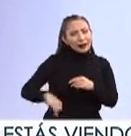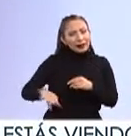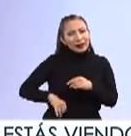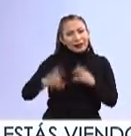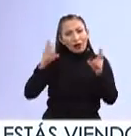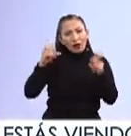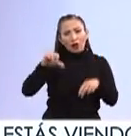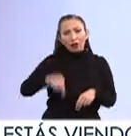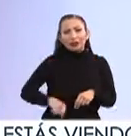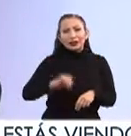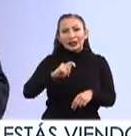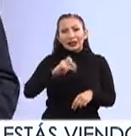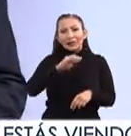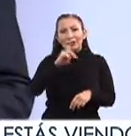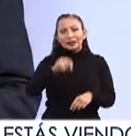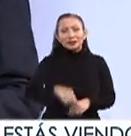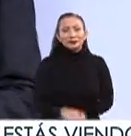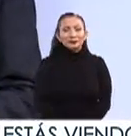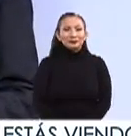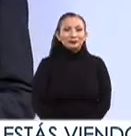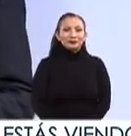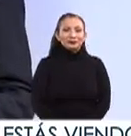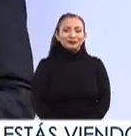interesante tema hoy en Interfaz.